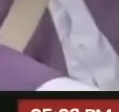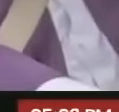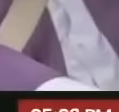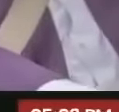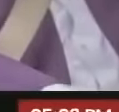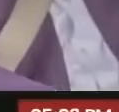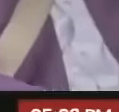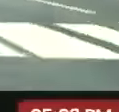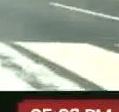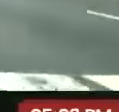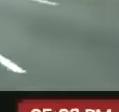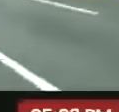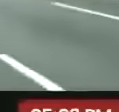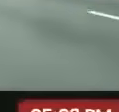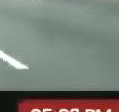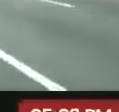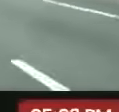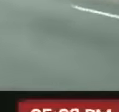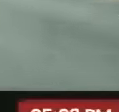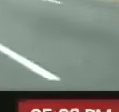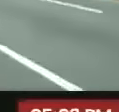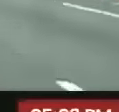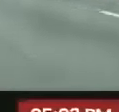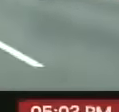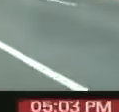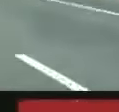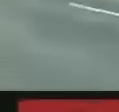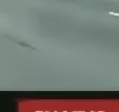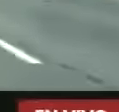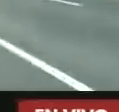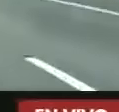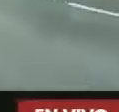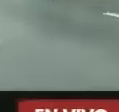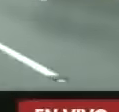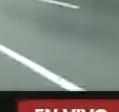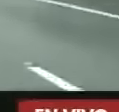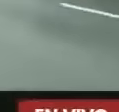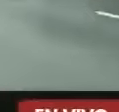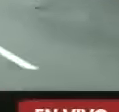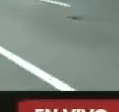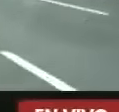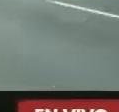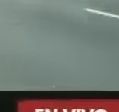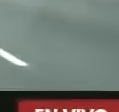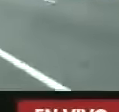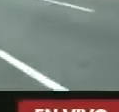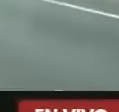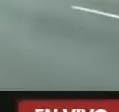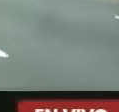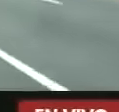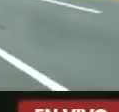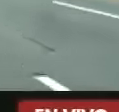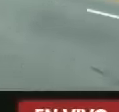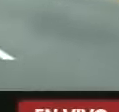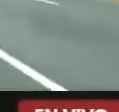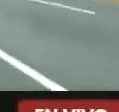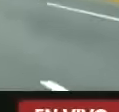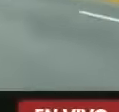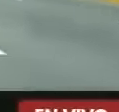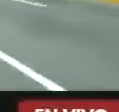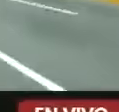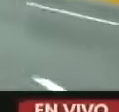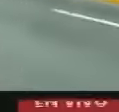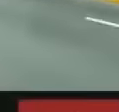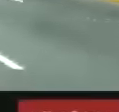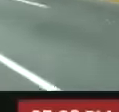de esa. Bueno, mira qué bonito están los carnavales, Deli. Bonito. Ellos pusieron aquí. Caracas va a carnavales. Ya entramos en la